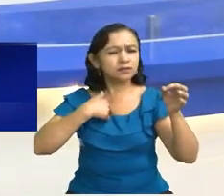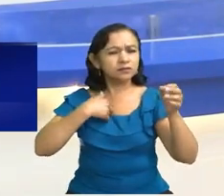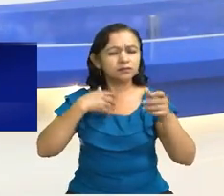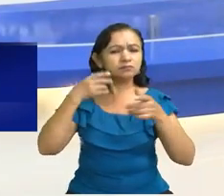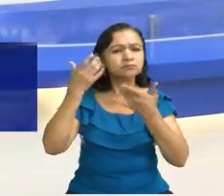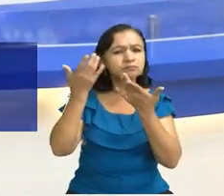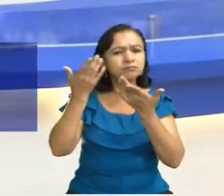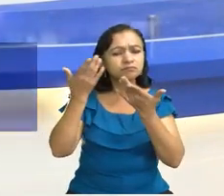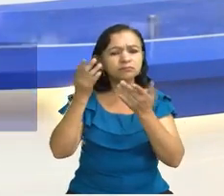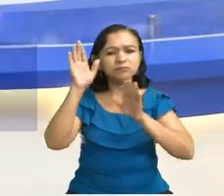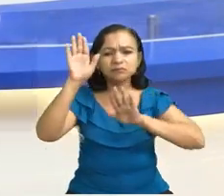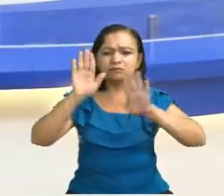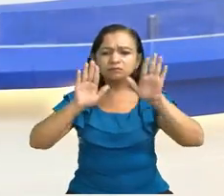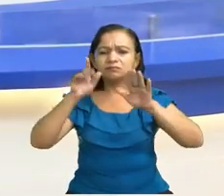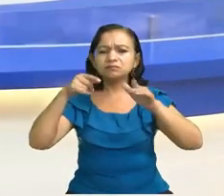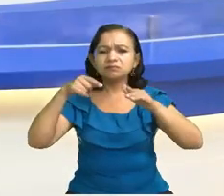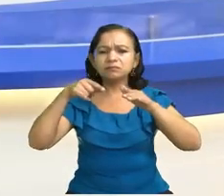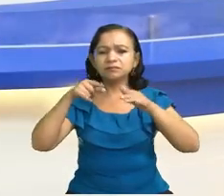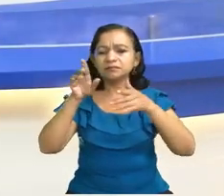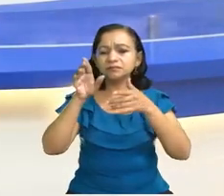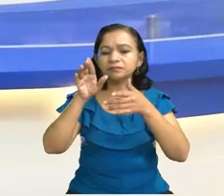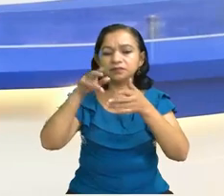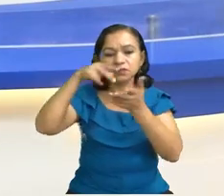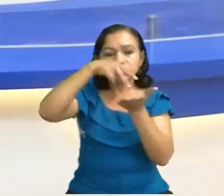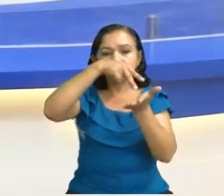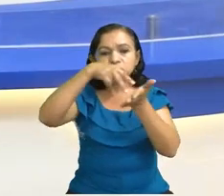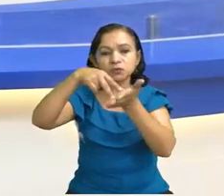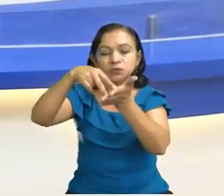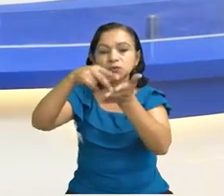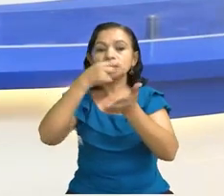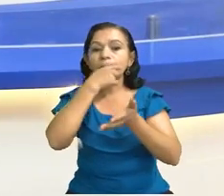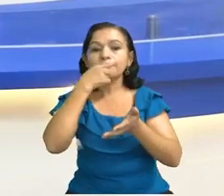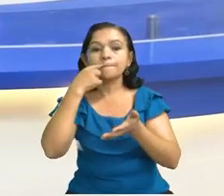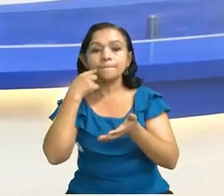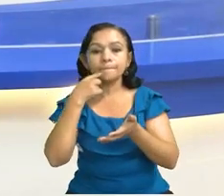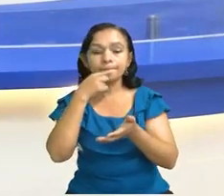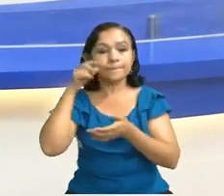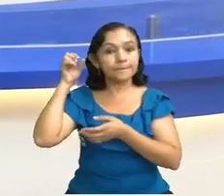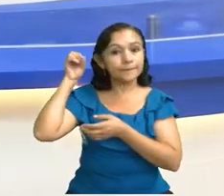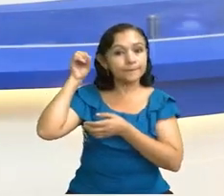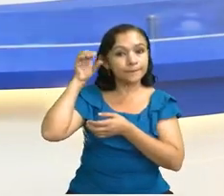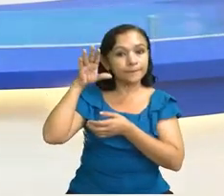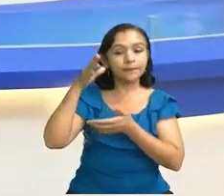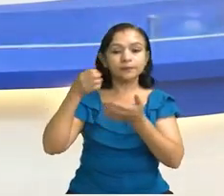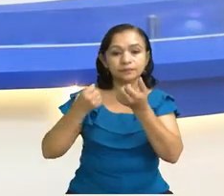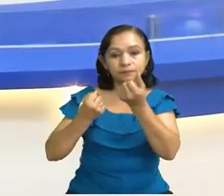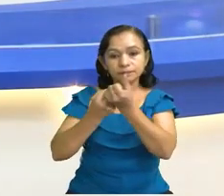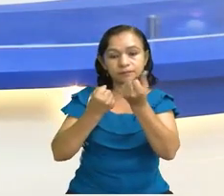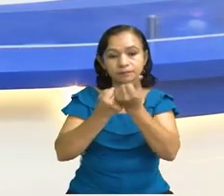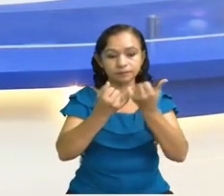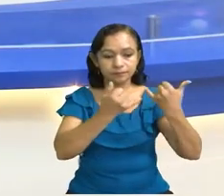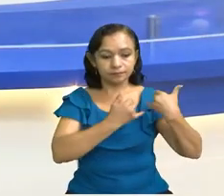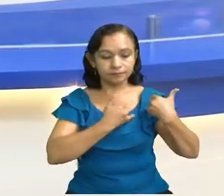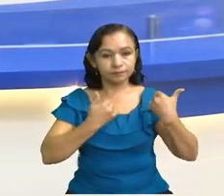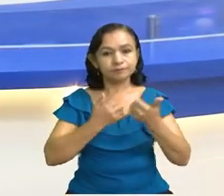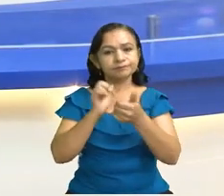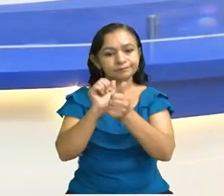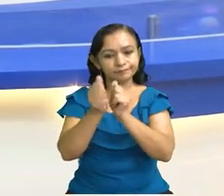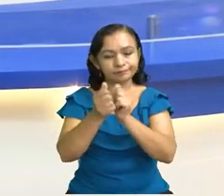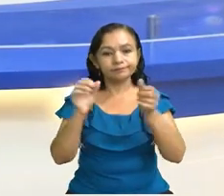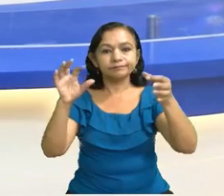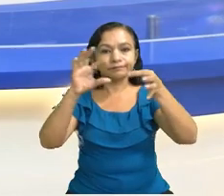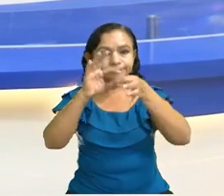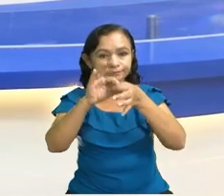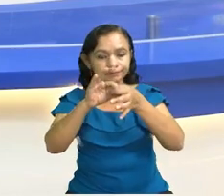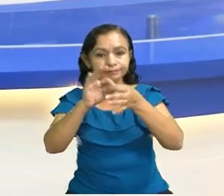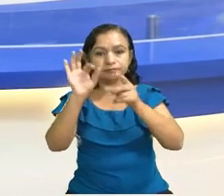Centro Recreativo La Boquita de Carazo. El evento es promovido por el INTUR y cuenta con el apoyo del Instituto Nicaragüense de Deportes,